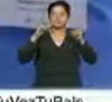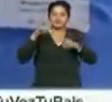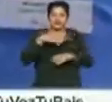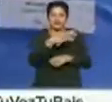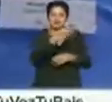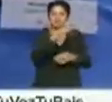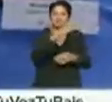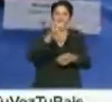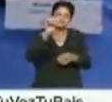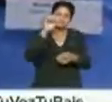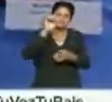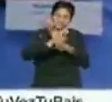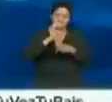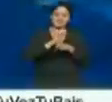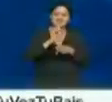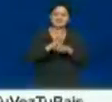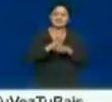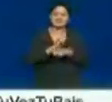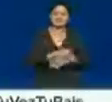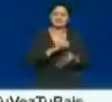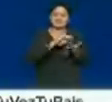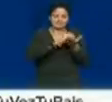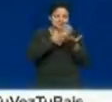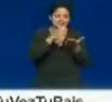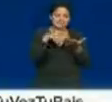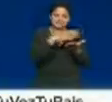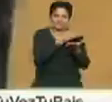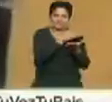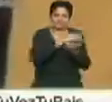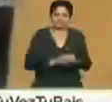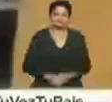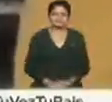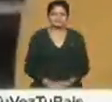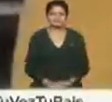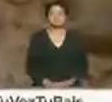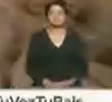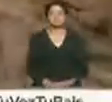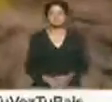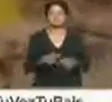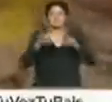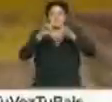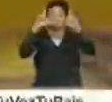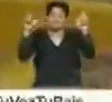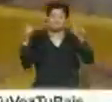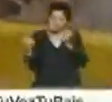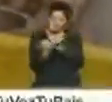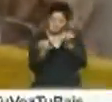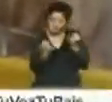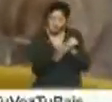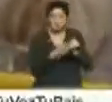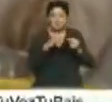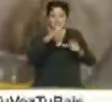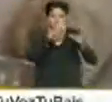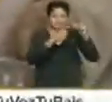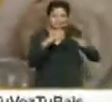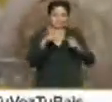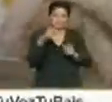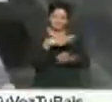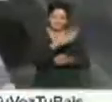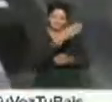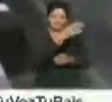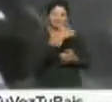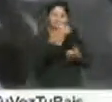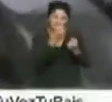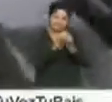Ecuador. Atún del Ecuador se desarrollará con la participación de instituciones públicas, privadas y gremios atuneros, que hasta diciembre tendrán